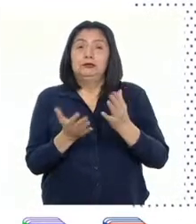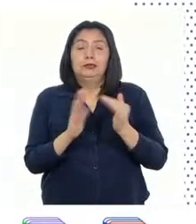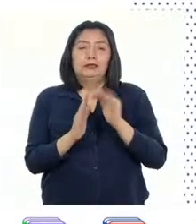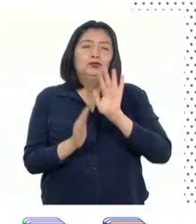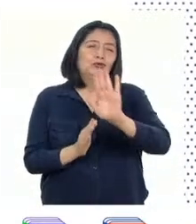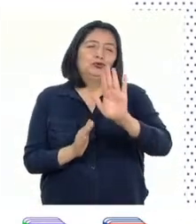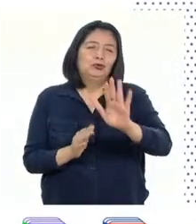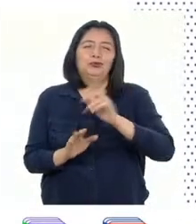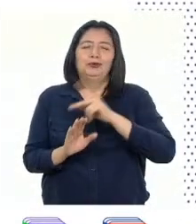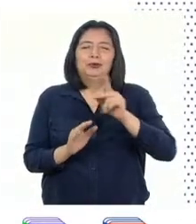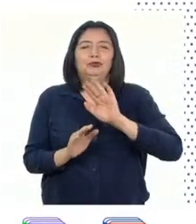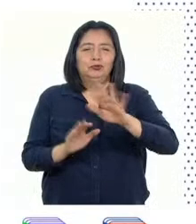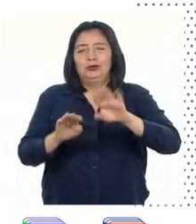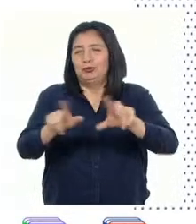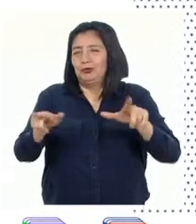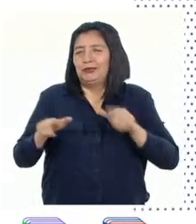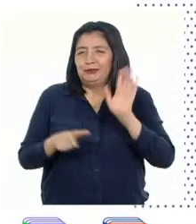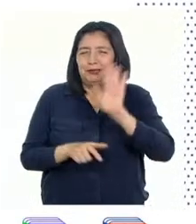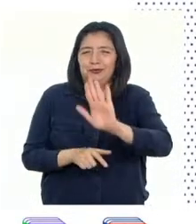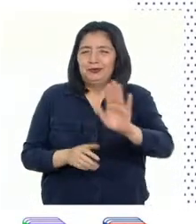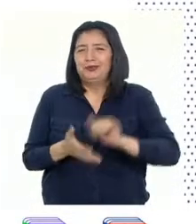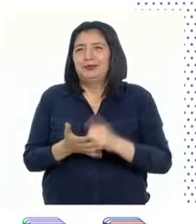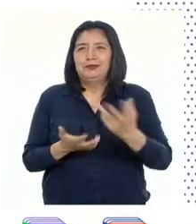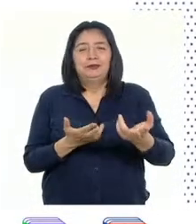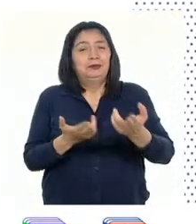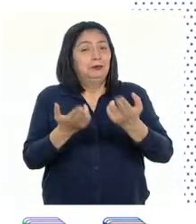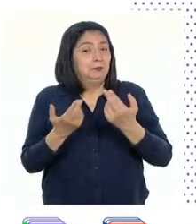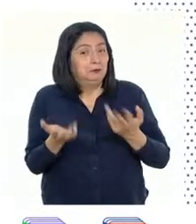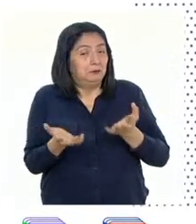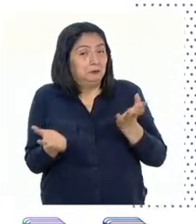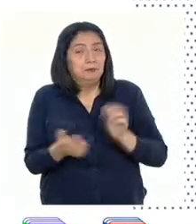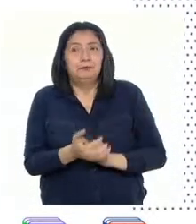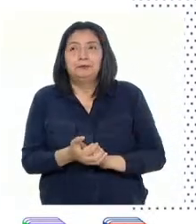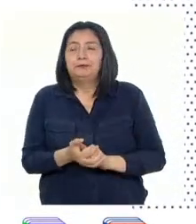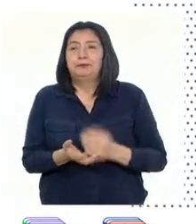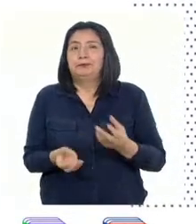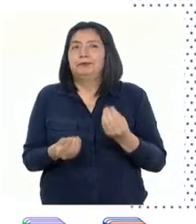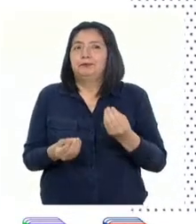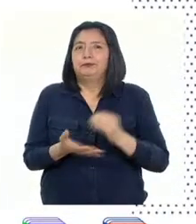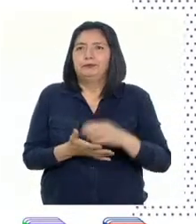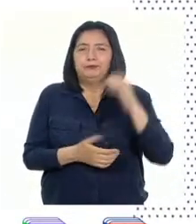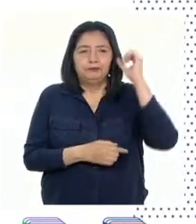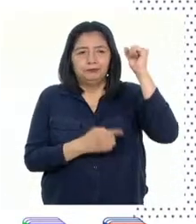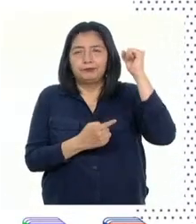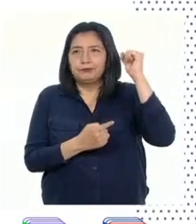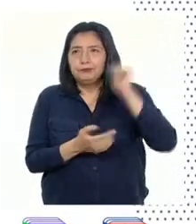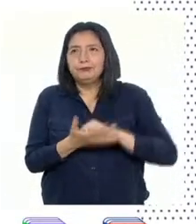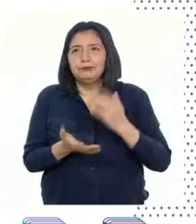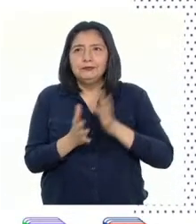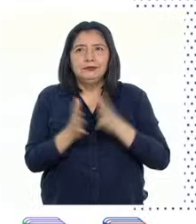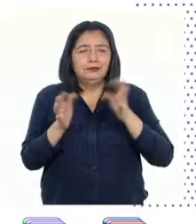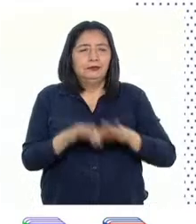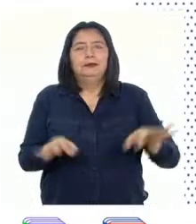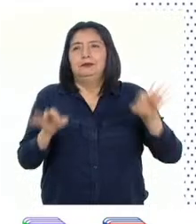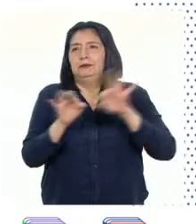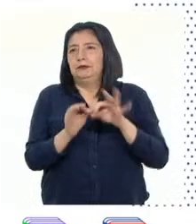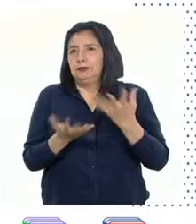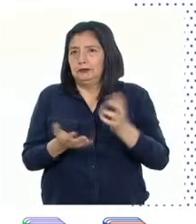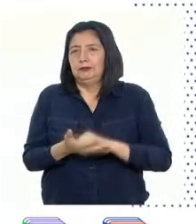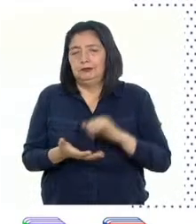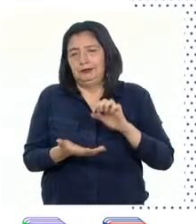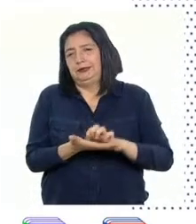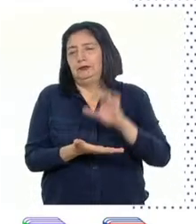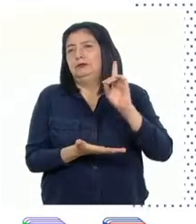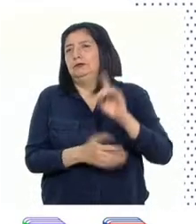programa, su espacio, una respuesta a un derecho tan importante como es